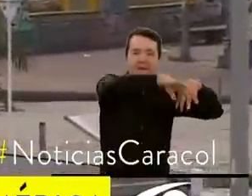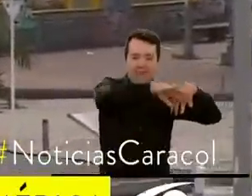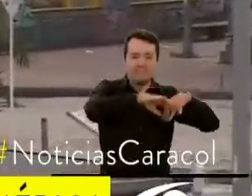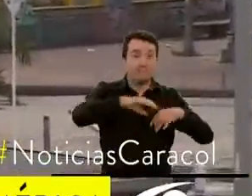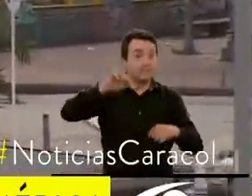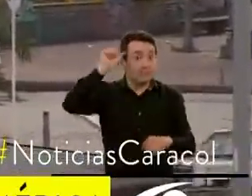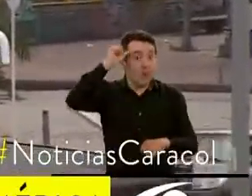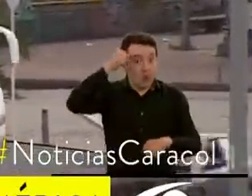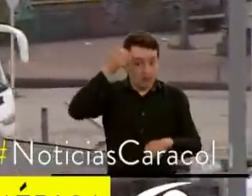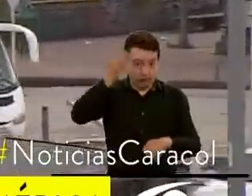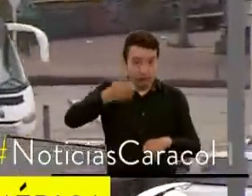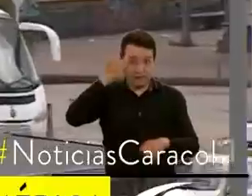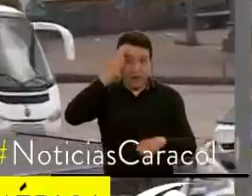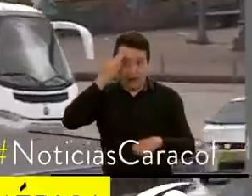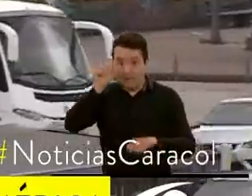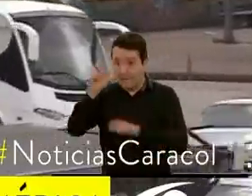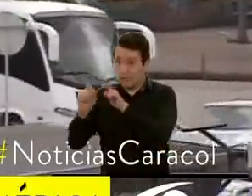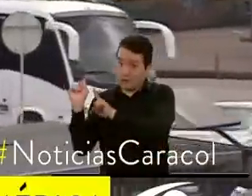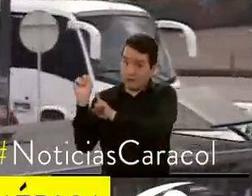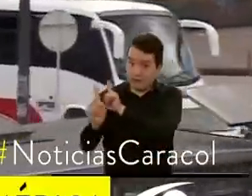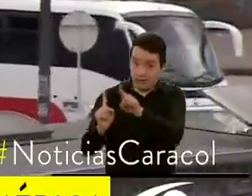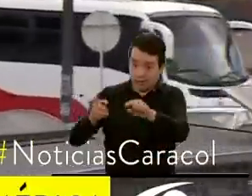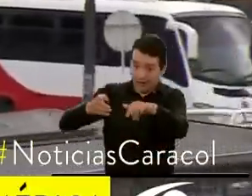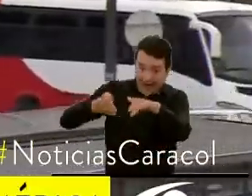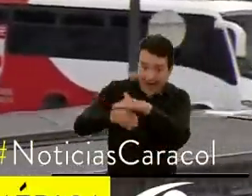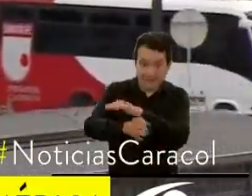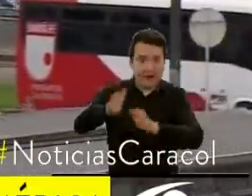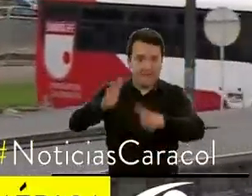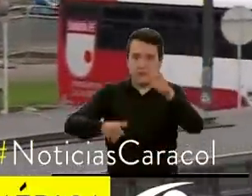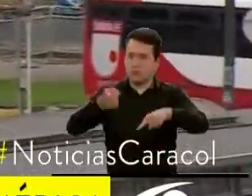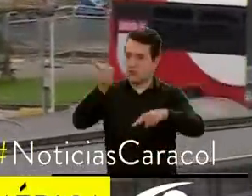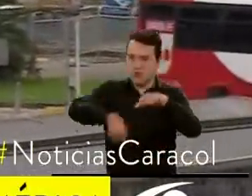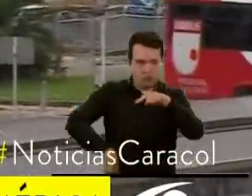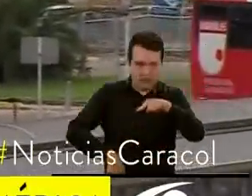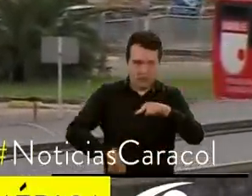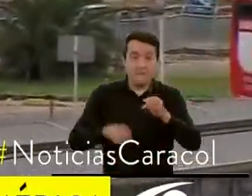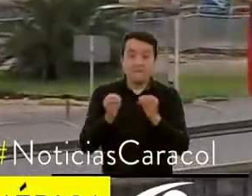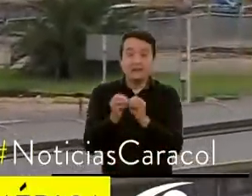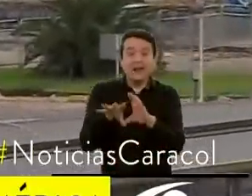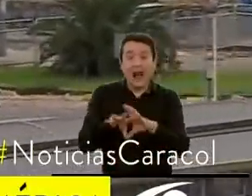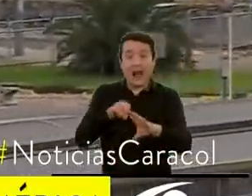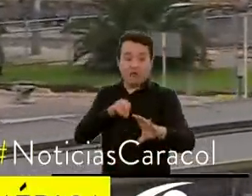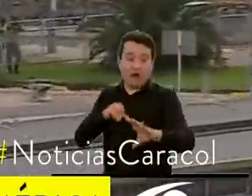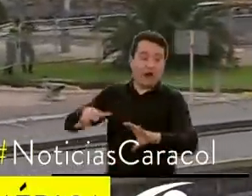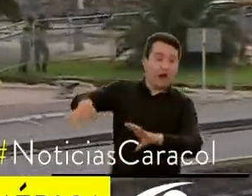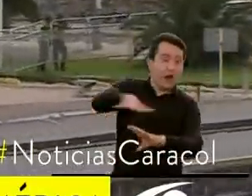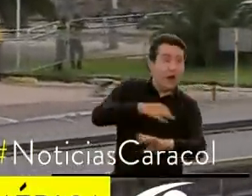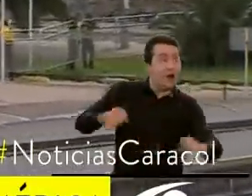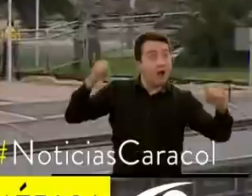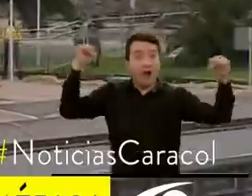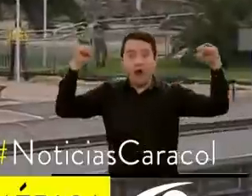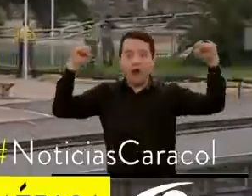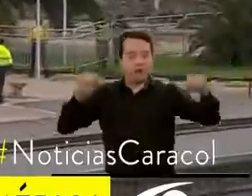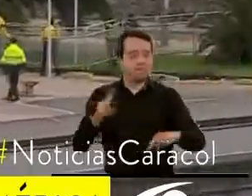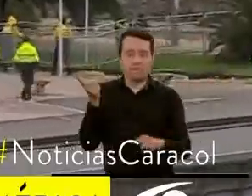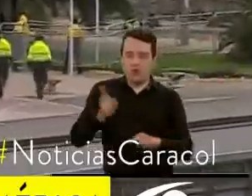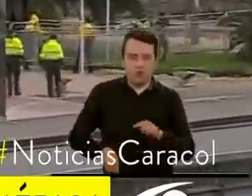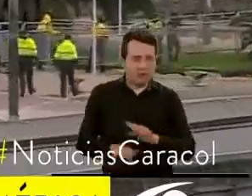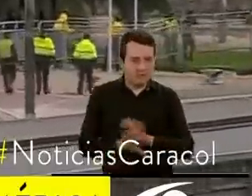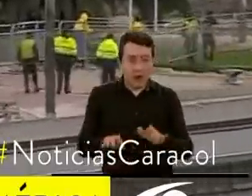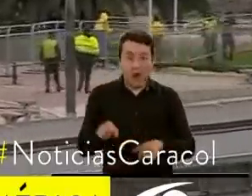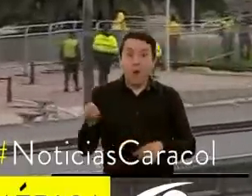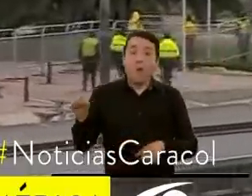pueden ingresar al estadio El Campín, tampoco se van a permitir las aglomeraciones en la parte exterior. Son 1.500